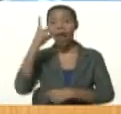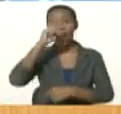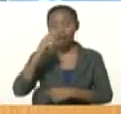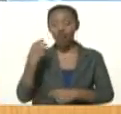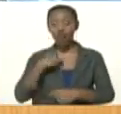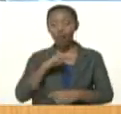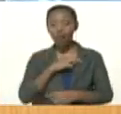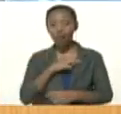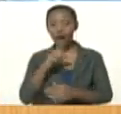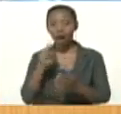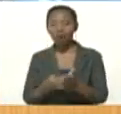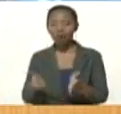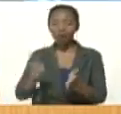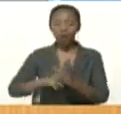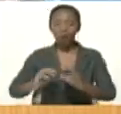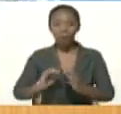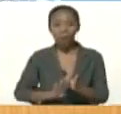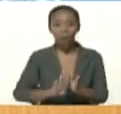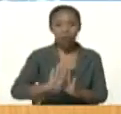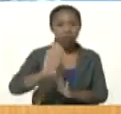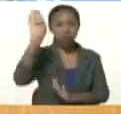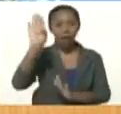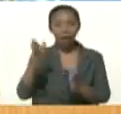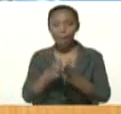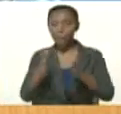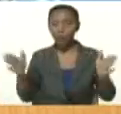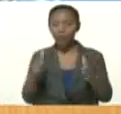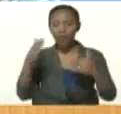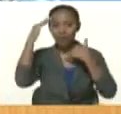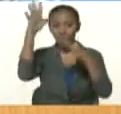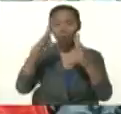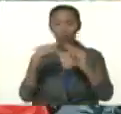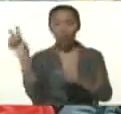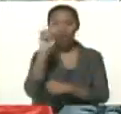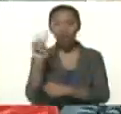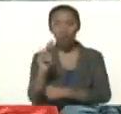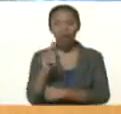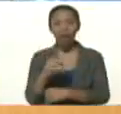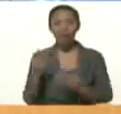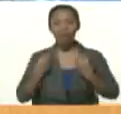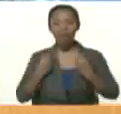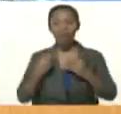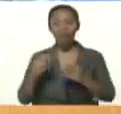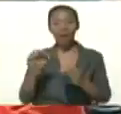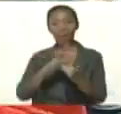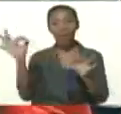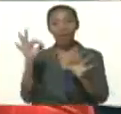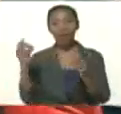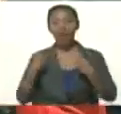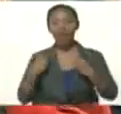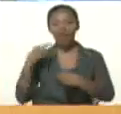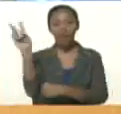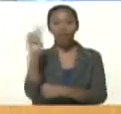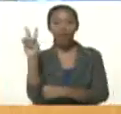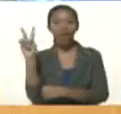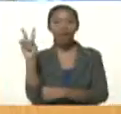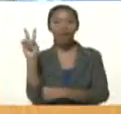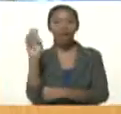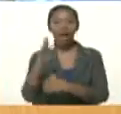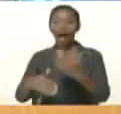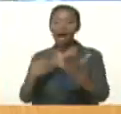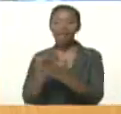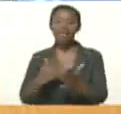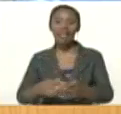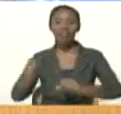recuperación y de nuestra expansión. Saludos a toda Venezuela, ¡que viva el petro! ¡Viva! ¡Que viva Venezuela! ¡Hasta